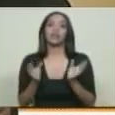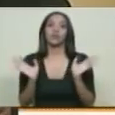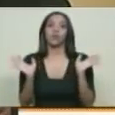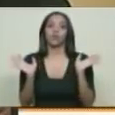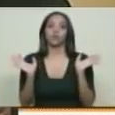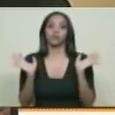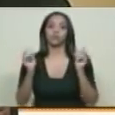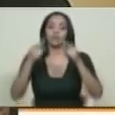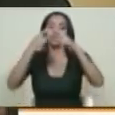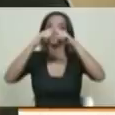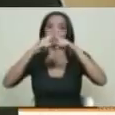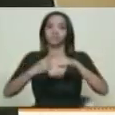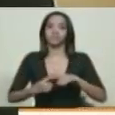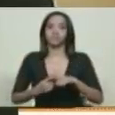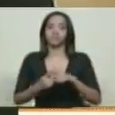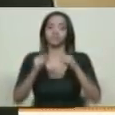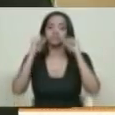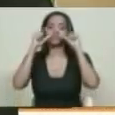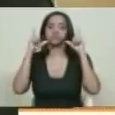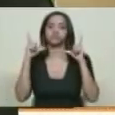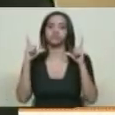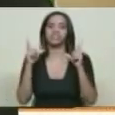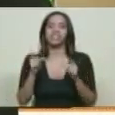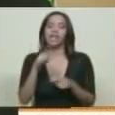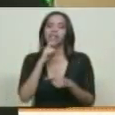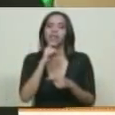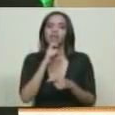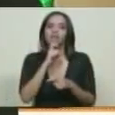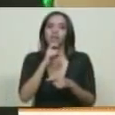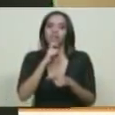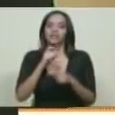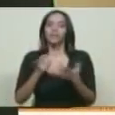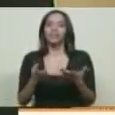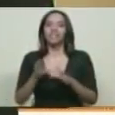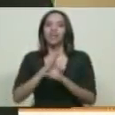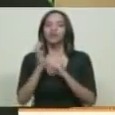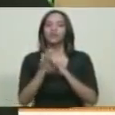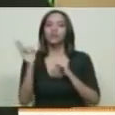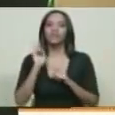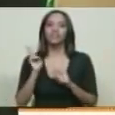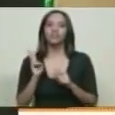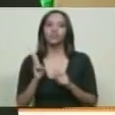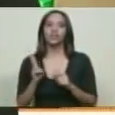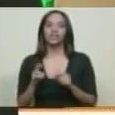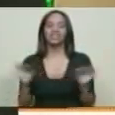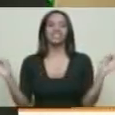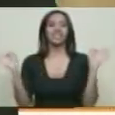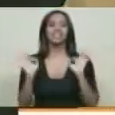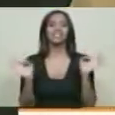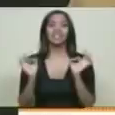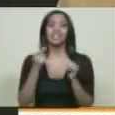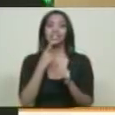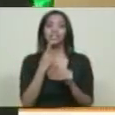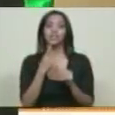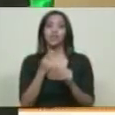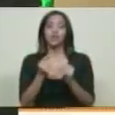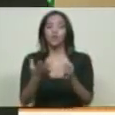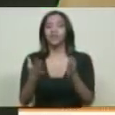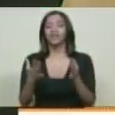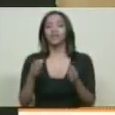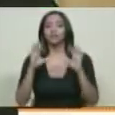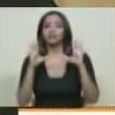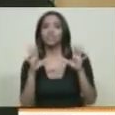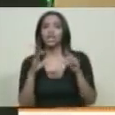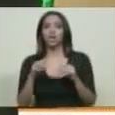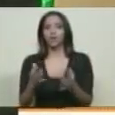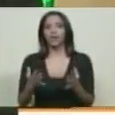escandalosos. Y es difícil, porque está en la cultura del venezolano. O sea, casi nadie dice, voy a ganarle un 10, voy a ganar un